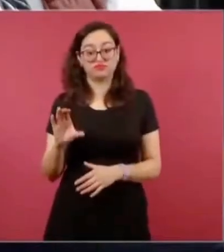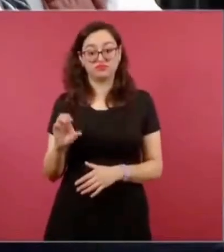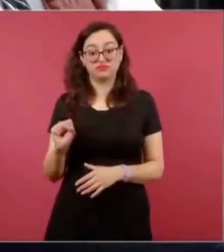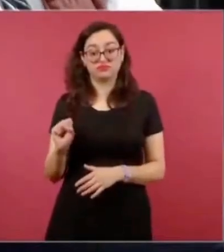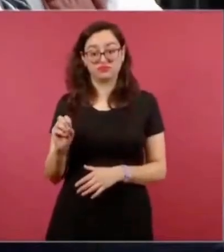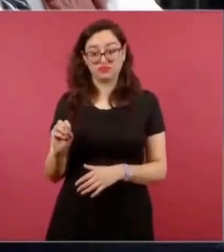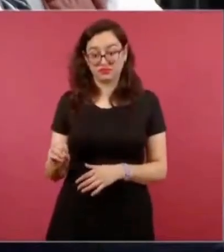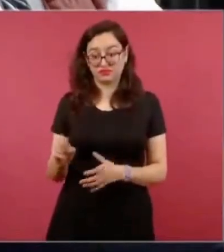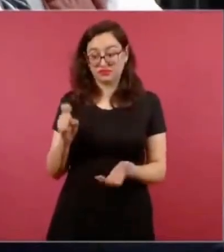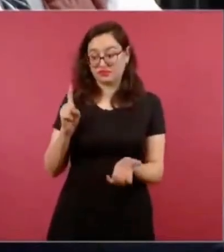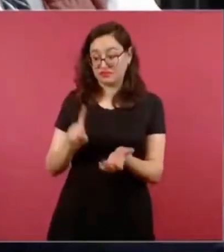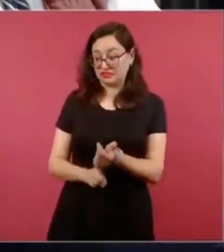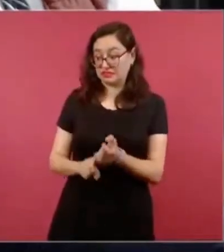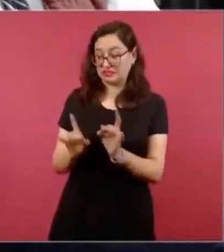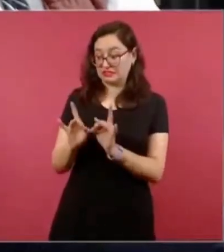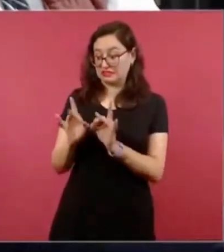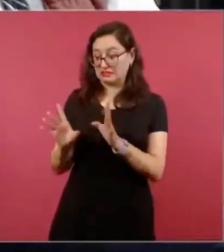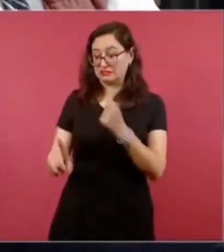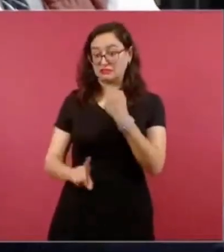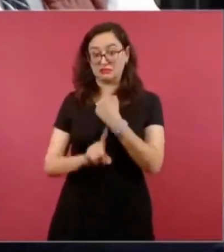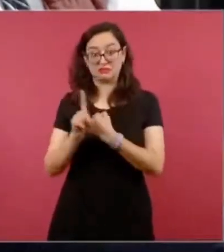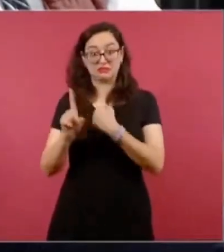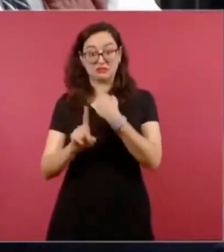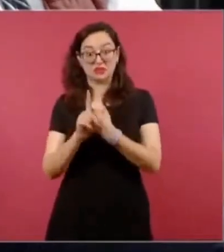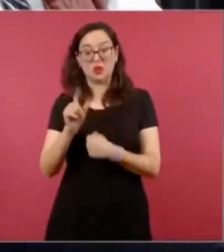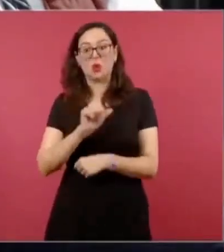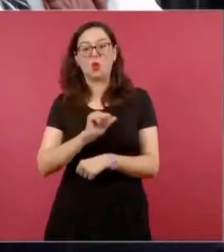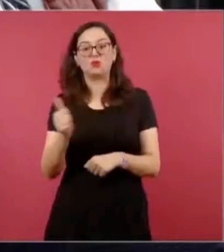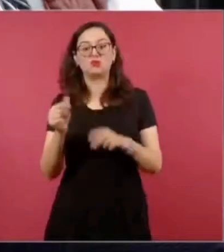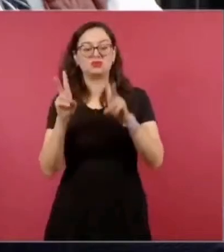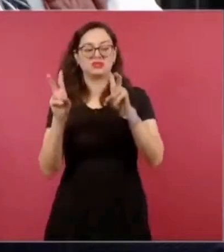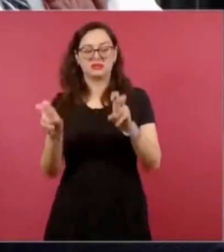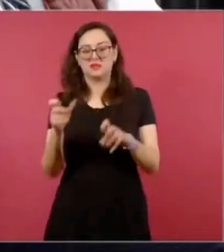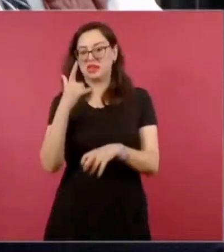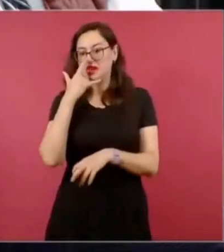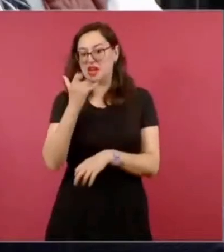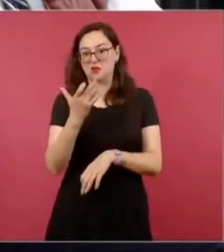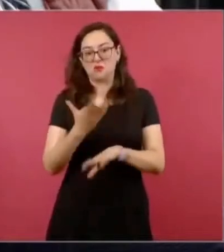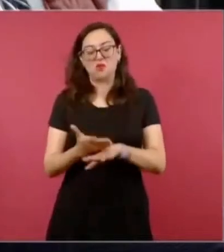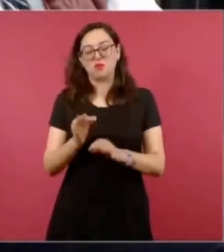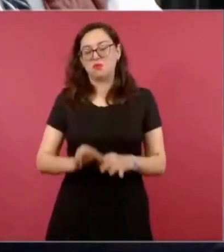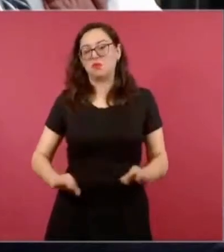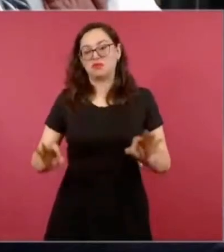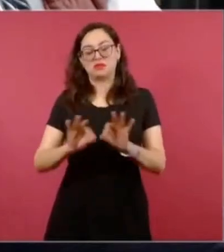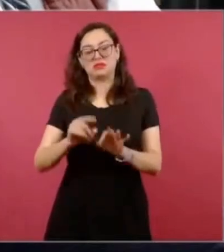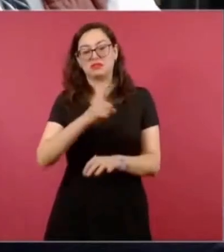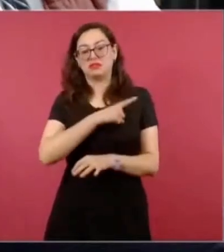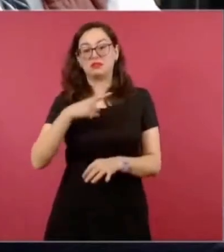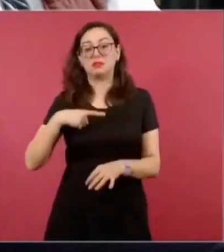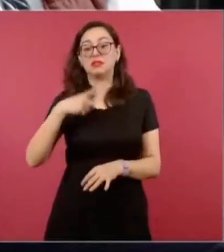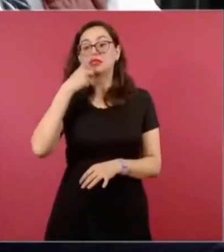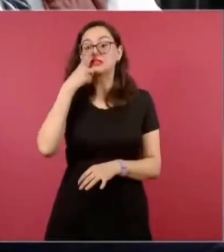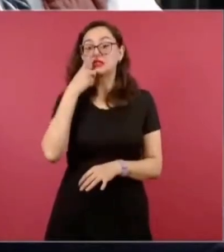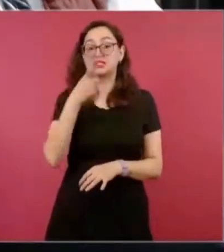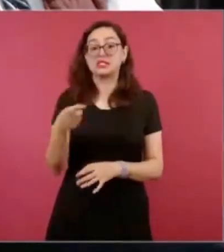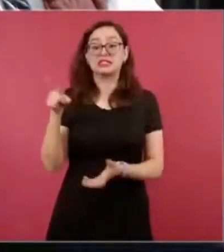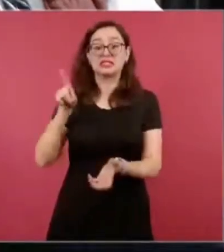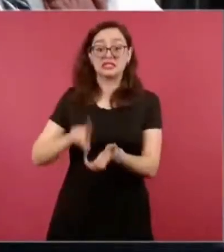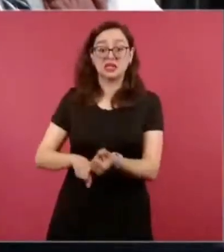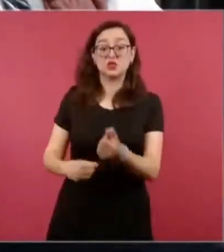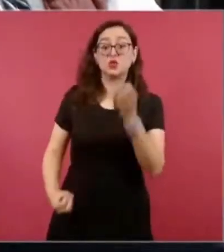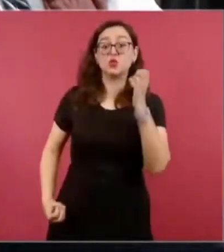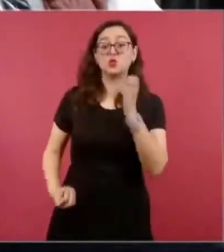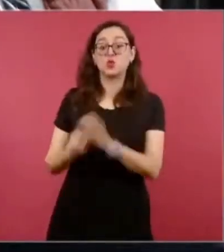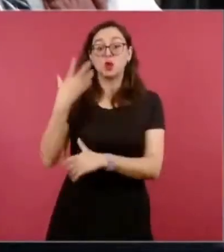circunstancia laboral, hay otra cuestión que me parece muy importante de mencionar. La nueva dirección de la